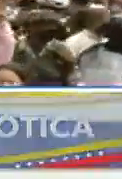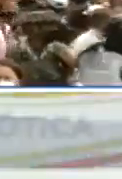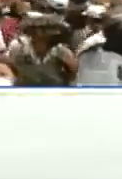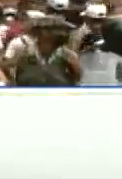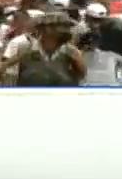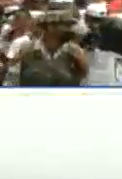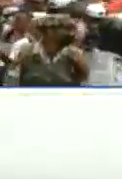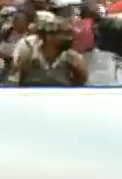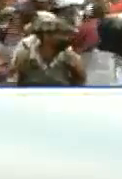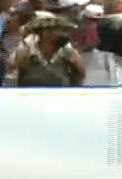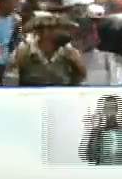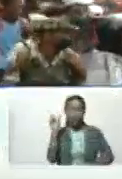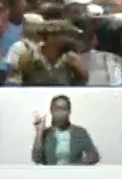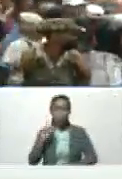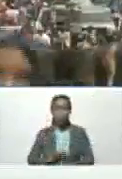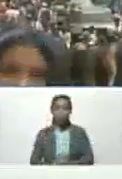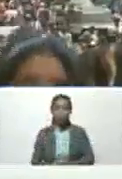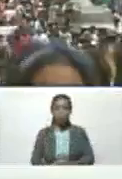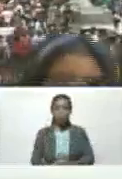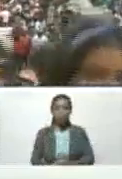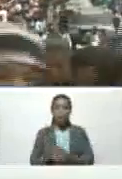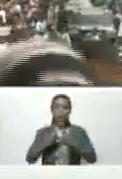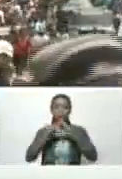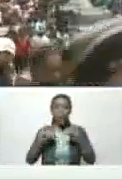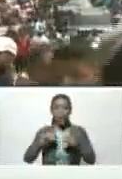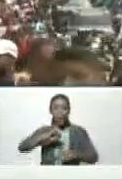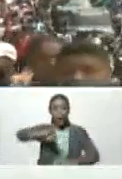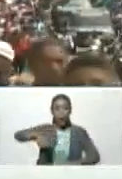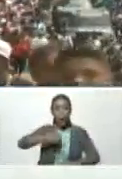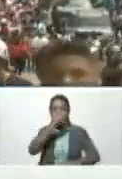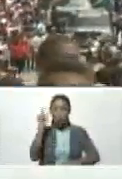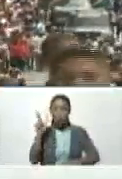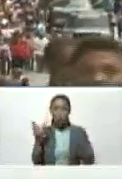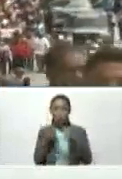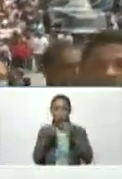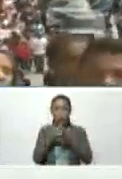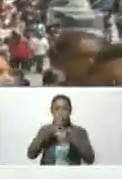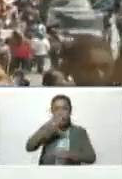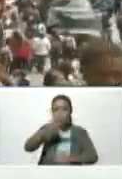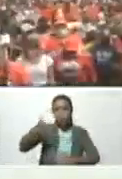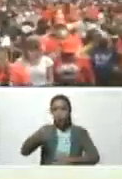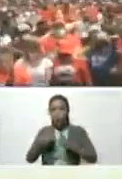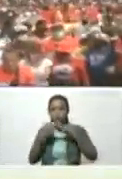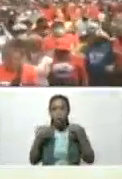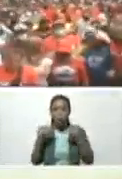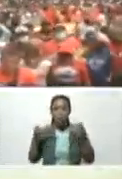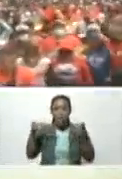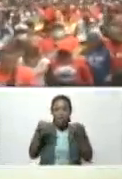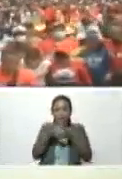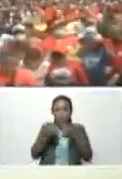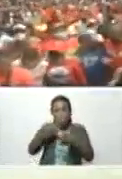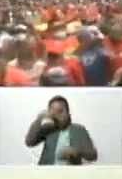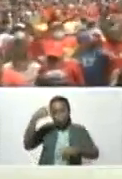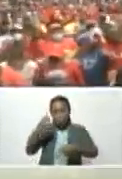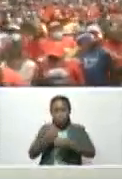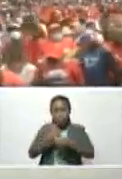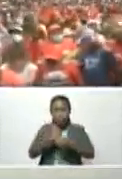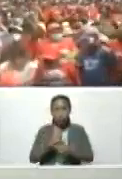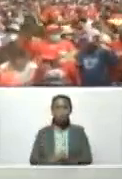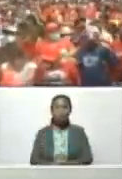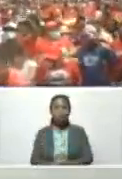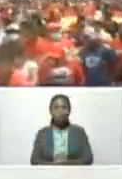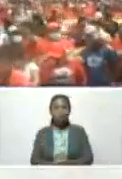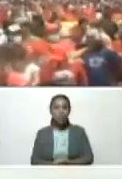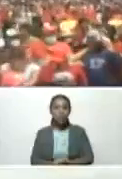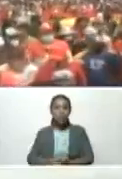nacional de la JP Sube, a todo el equipo de